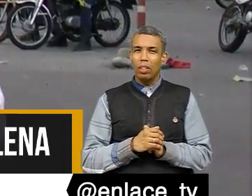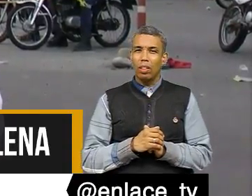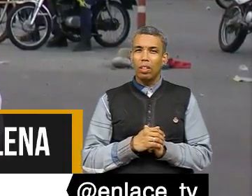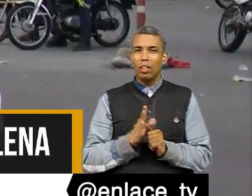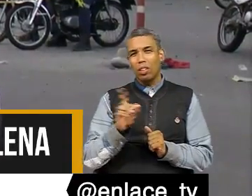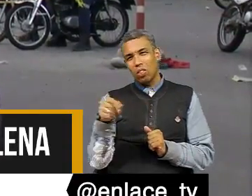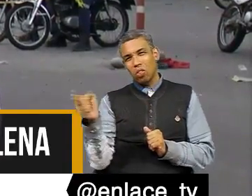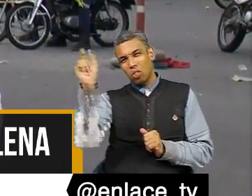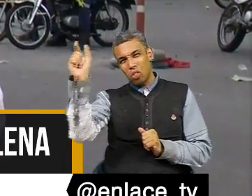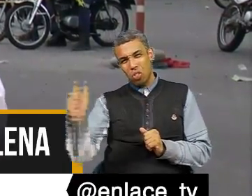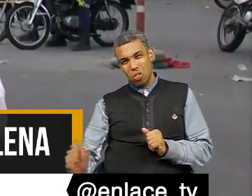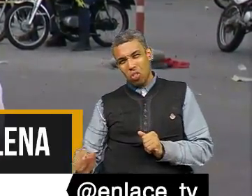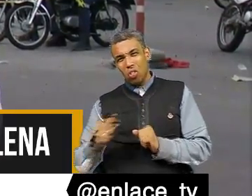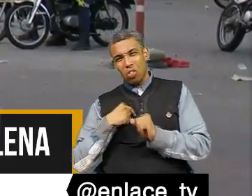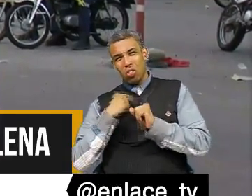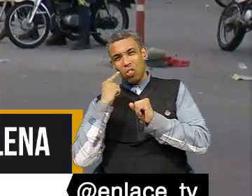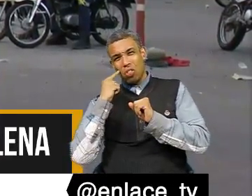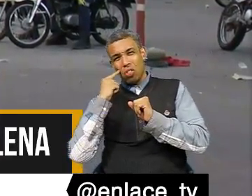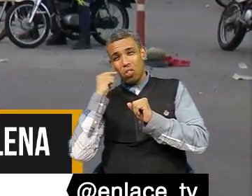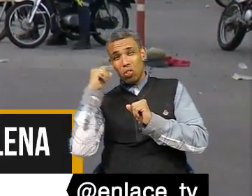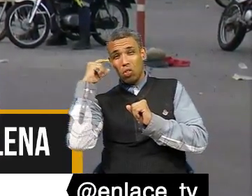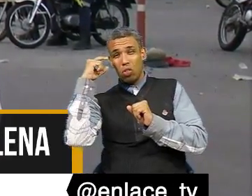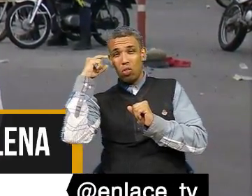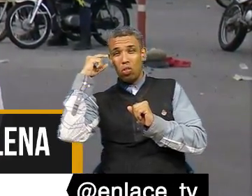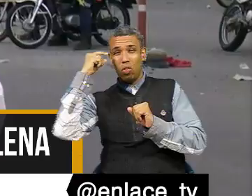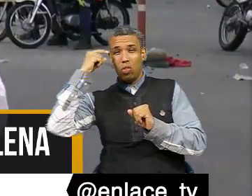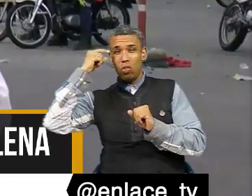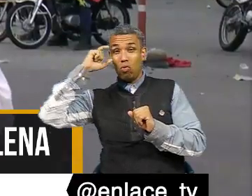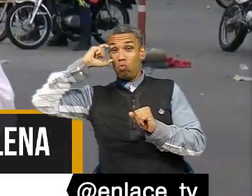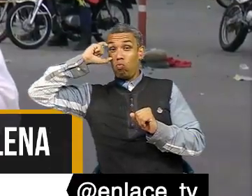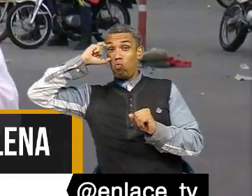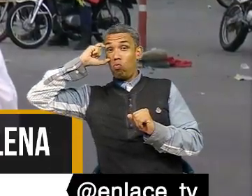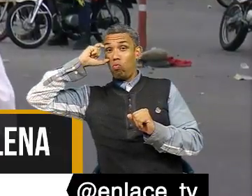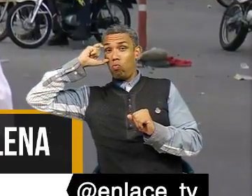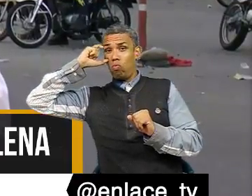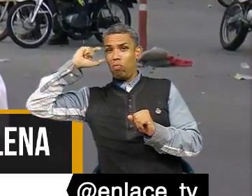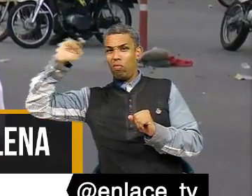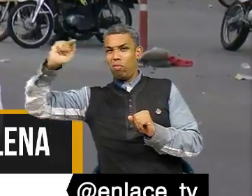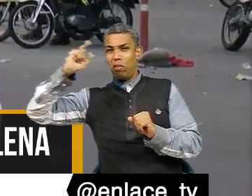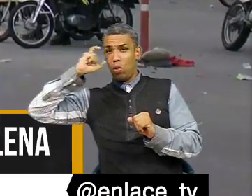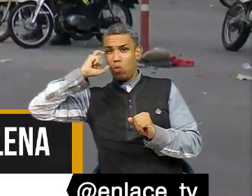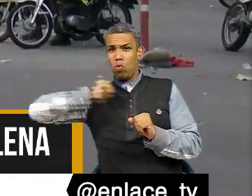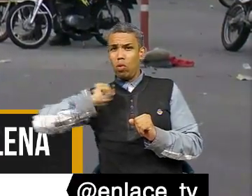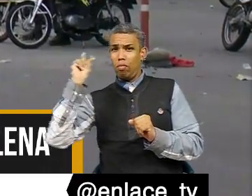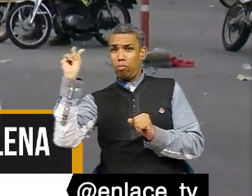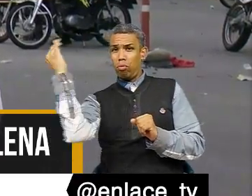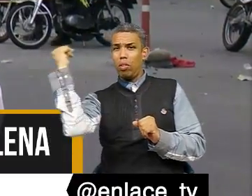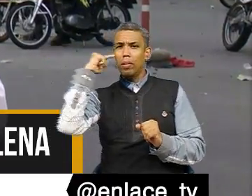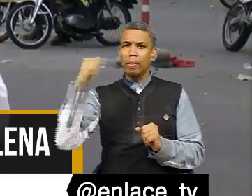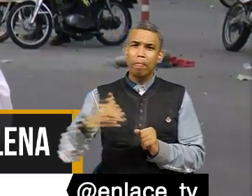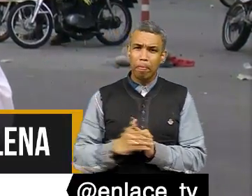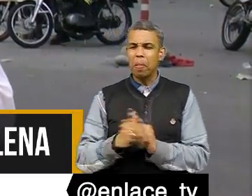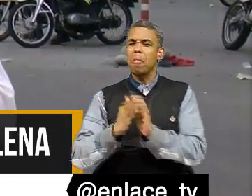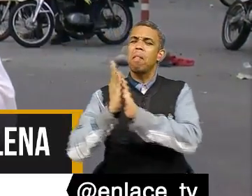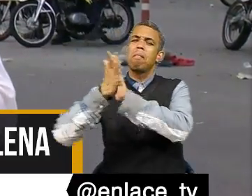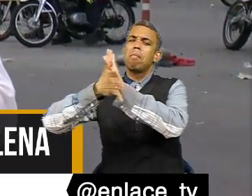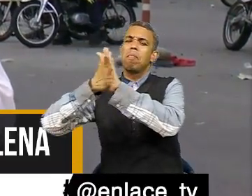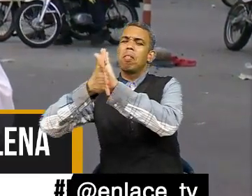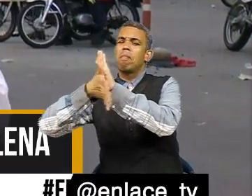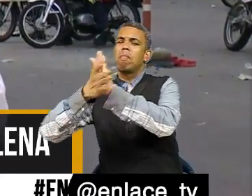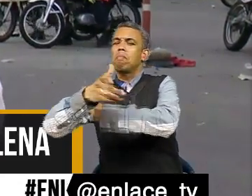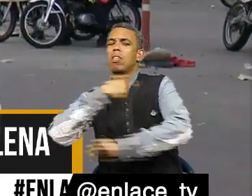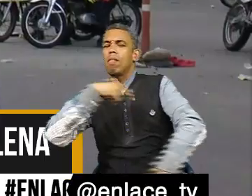José Name del partido de la U del Atlántico, donde pidió su renuncia por esta situación que se presenta por no haber el cierre